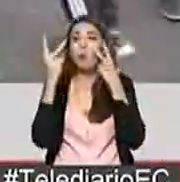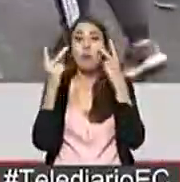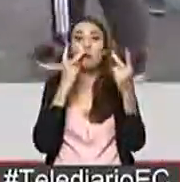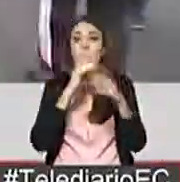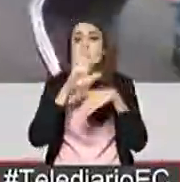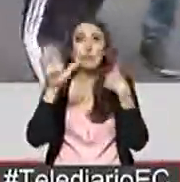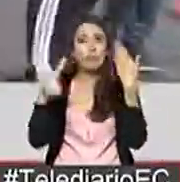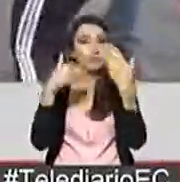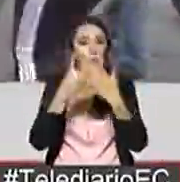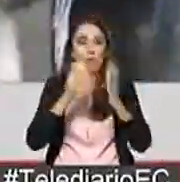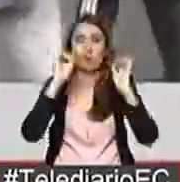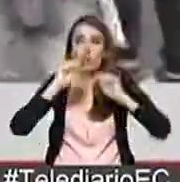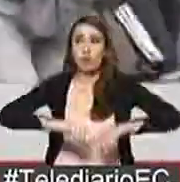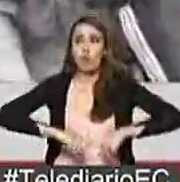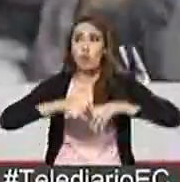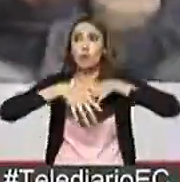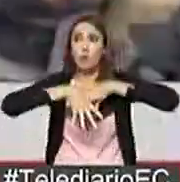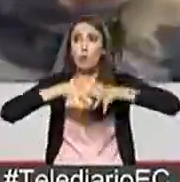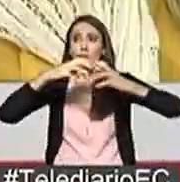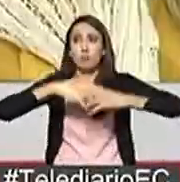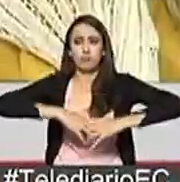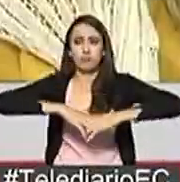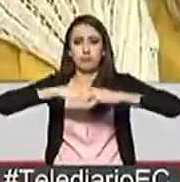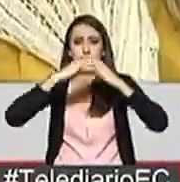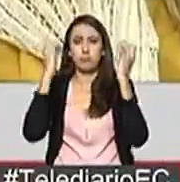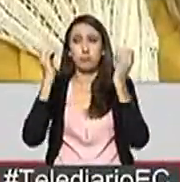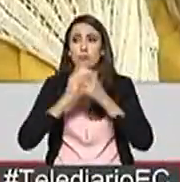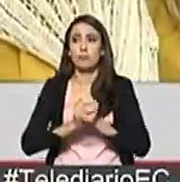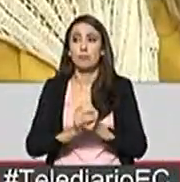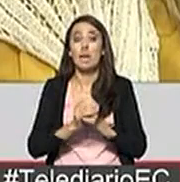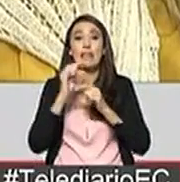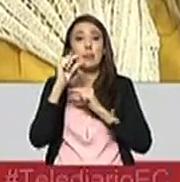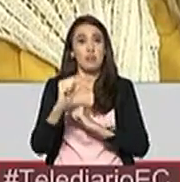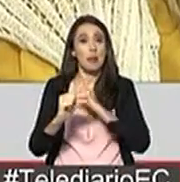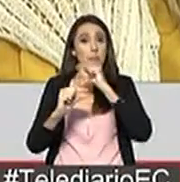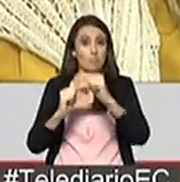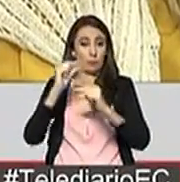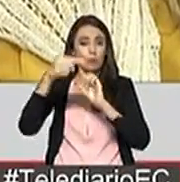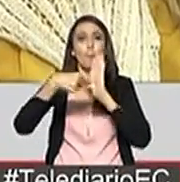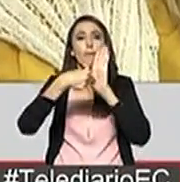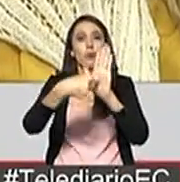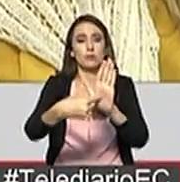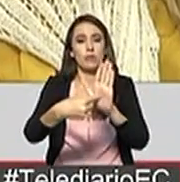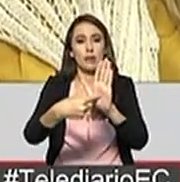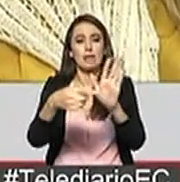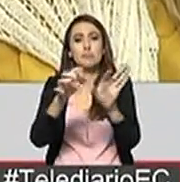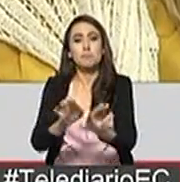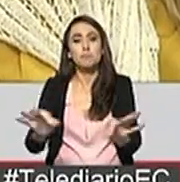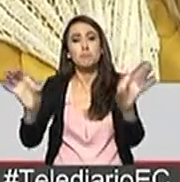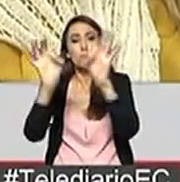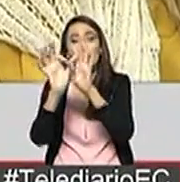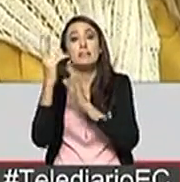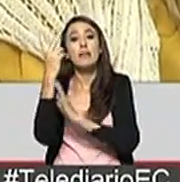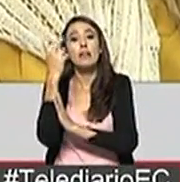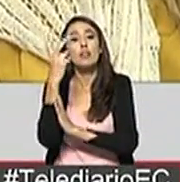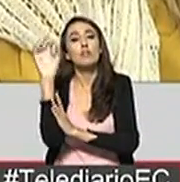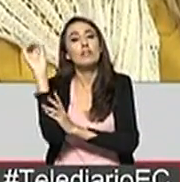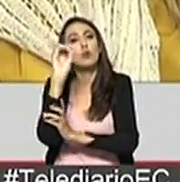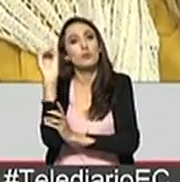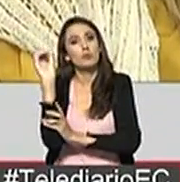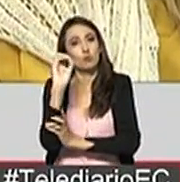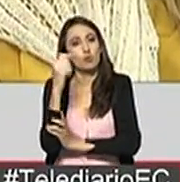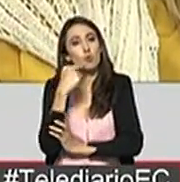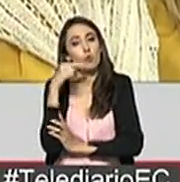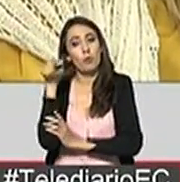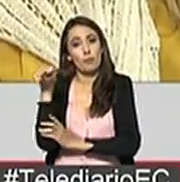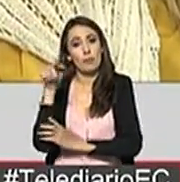se transformó en un planificado intento de golpe de Estado. Nos irá demostrando cuál era la importancia del 12 de octubre, porque ese era el día que estaba